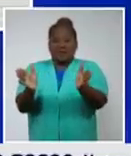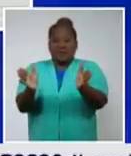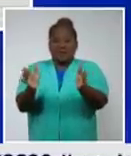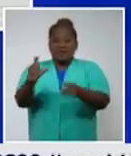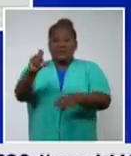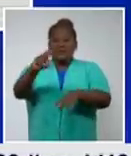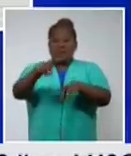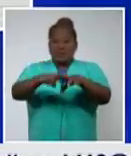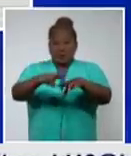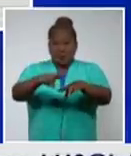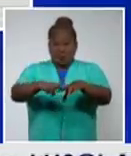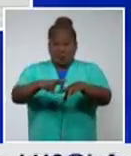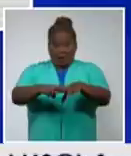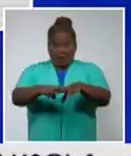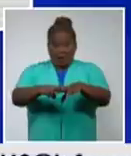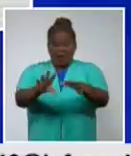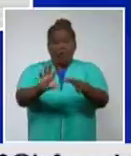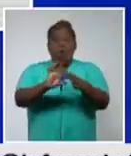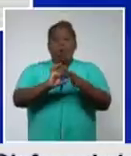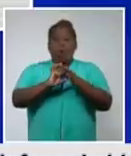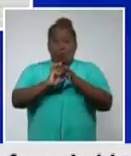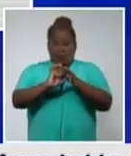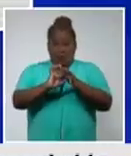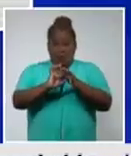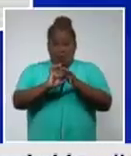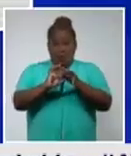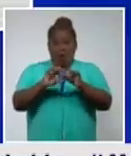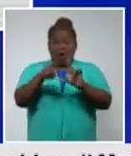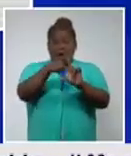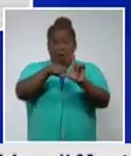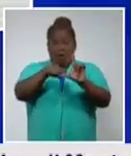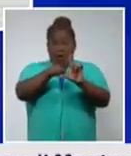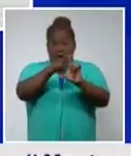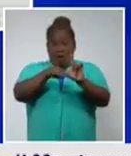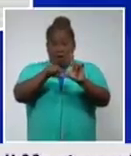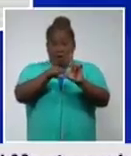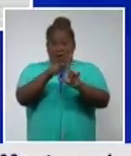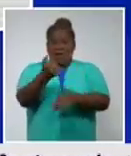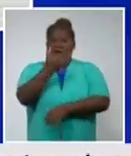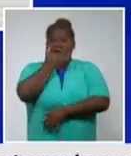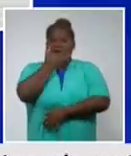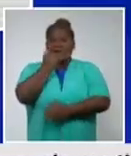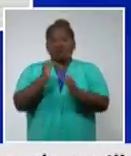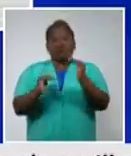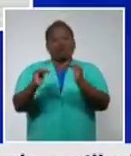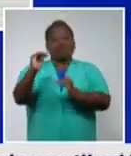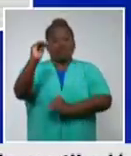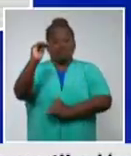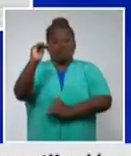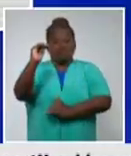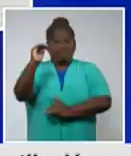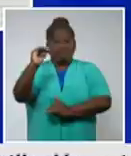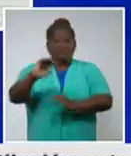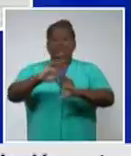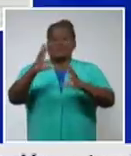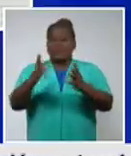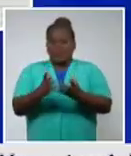Habana, Guanabacoa y Regla, con las tasas de incidencia más elevadas de toda la